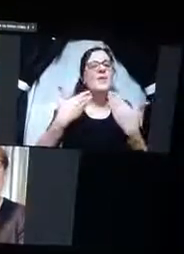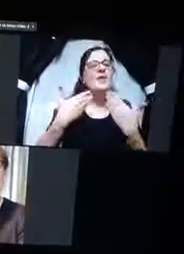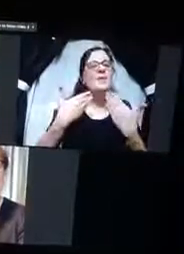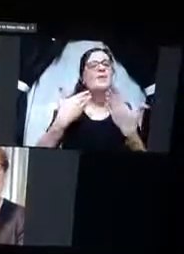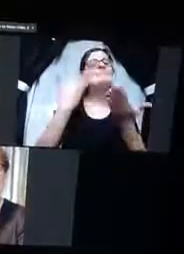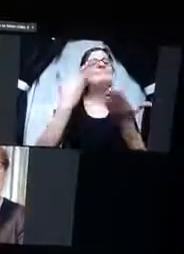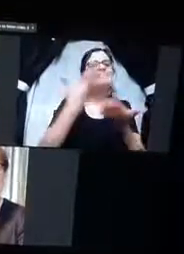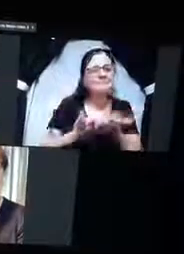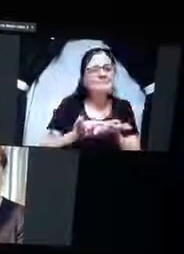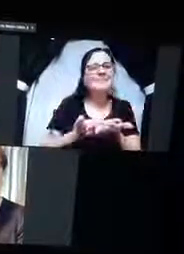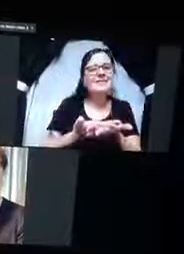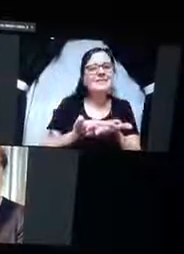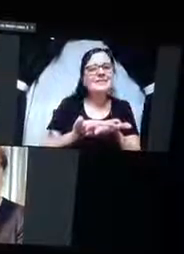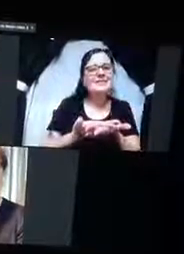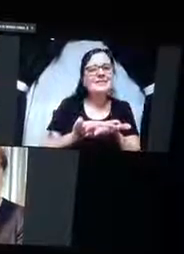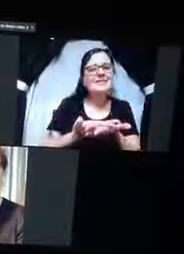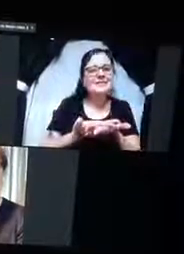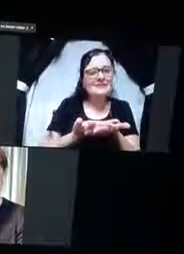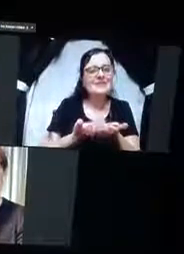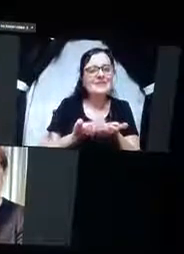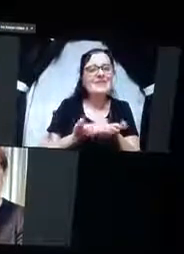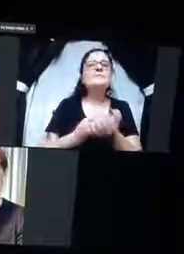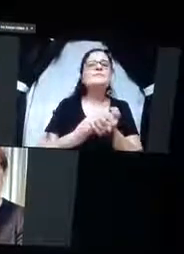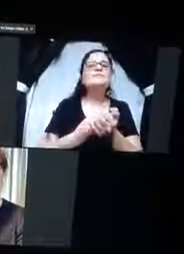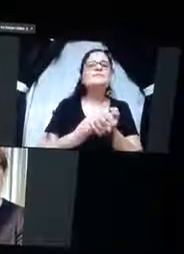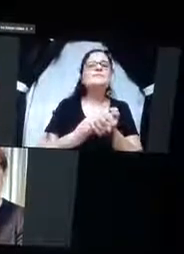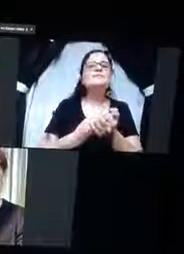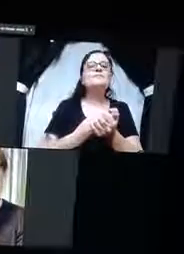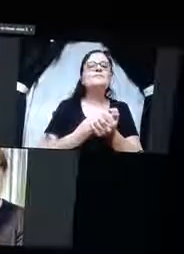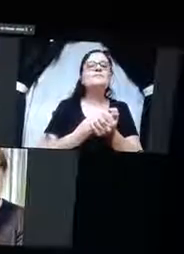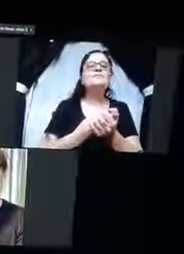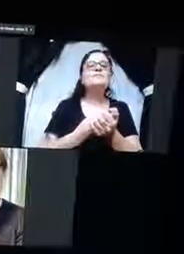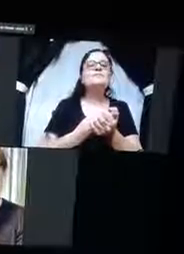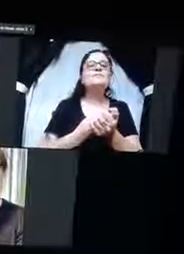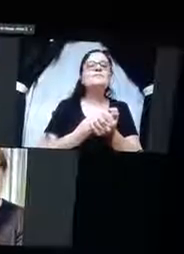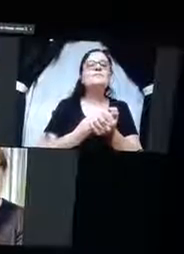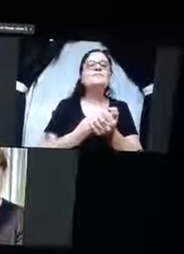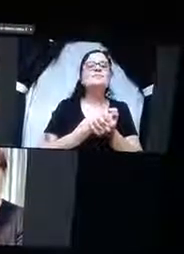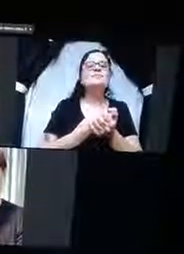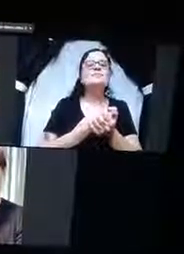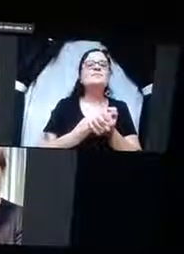dentro del programa de formación continua que tiene el Centro Iván,